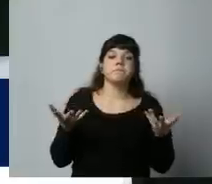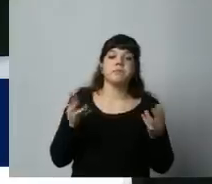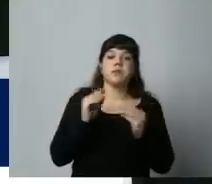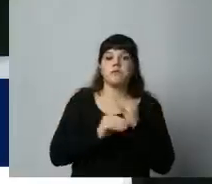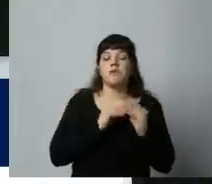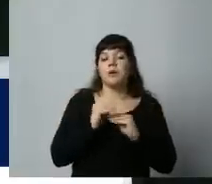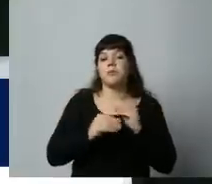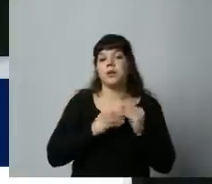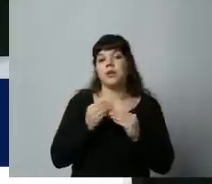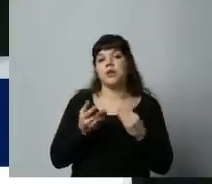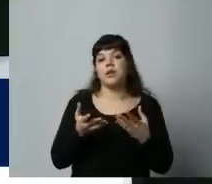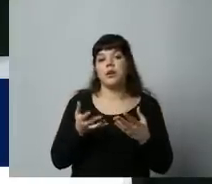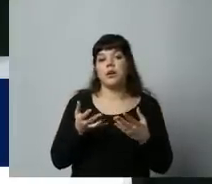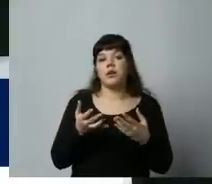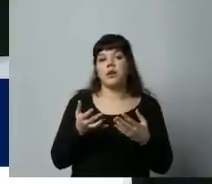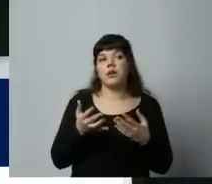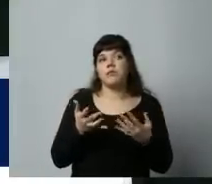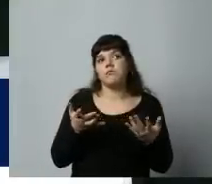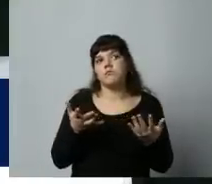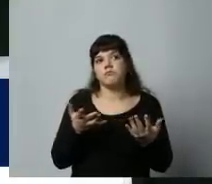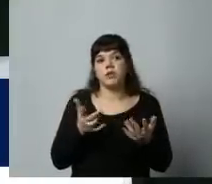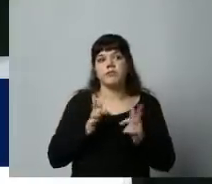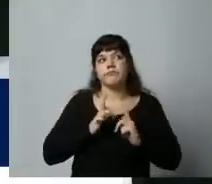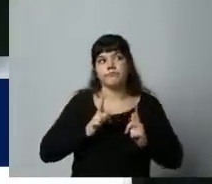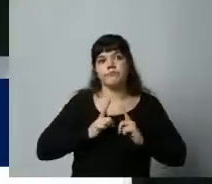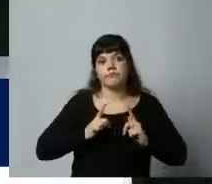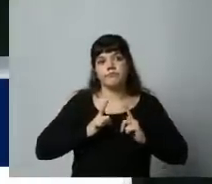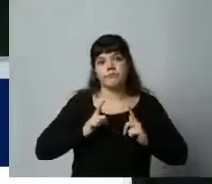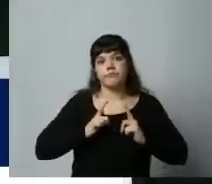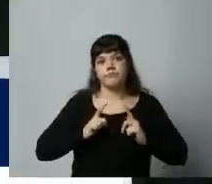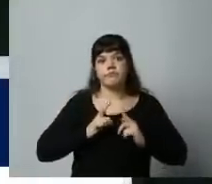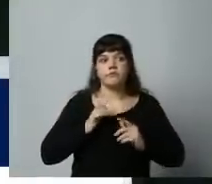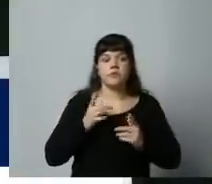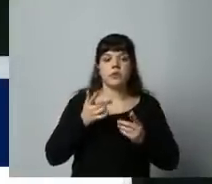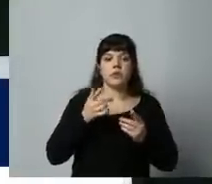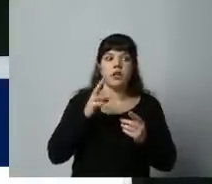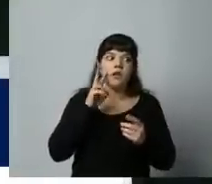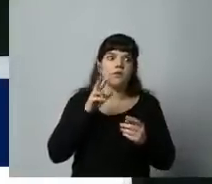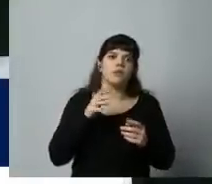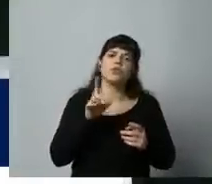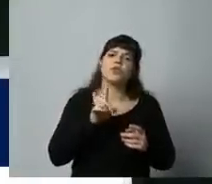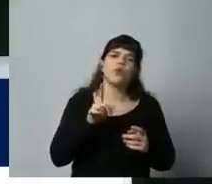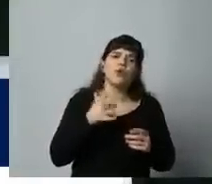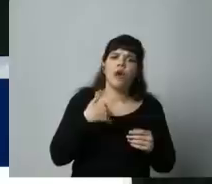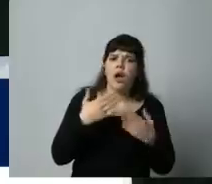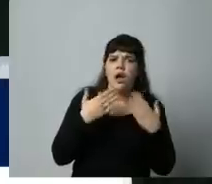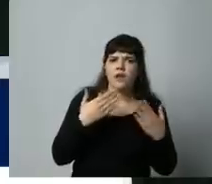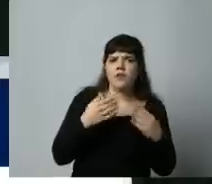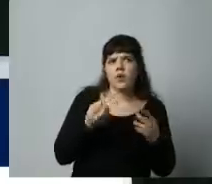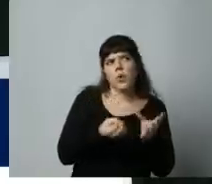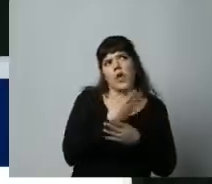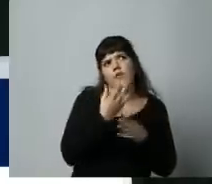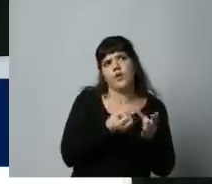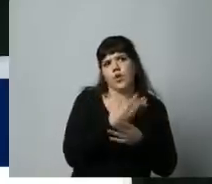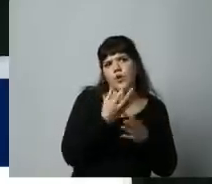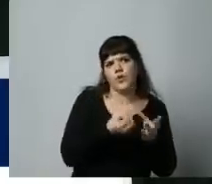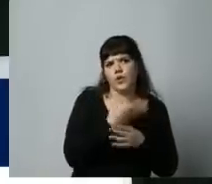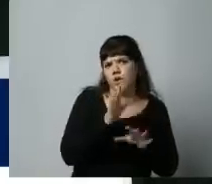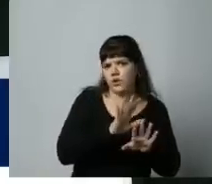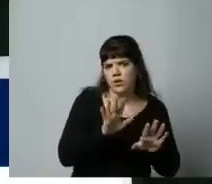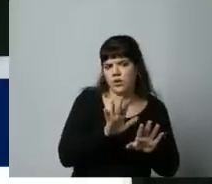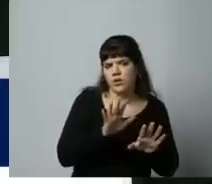familias son las que están este este esperando para que ojo no estamos hablando de nuevos que tenemos mucho para